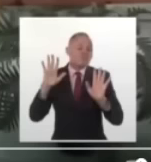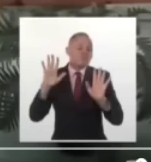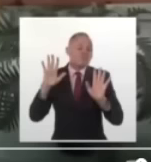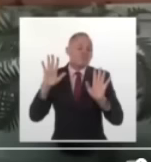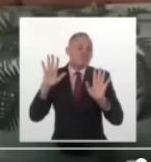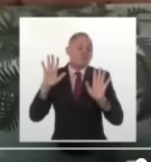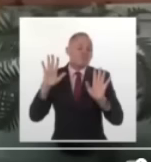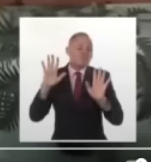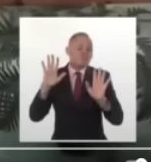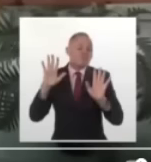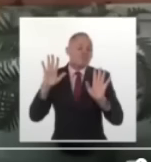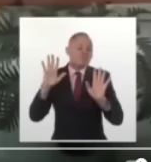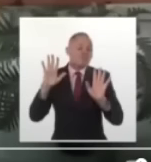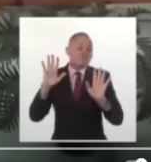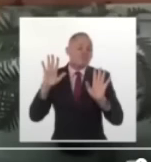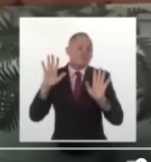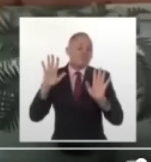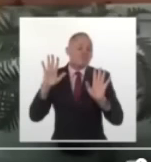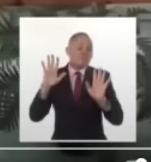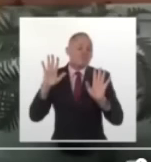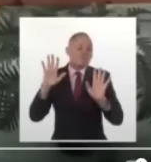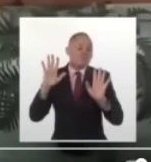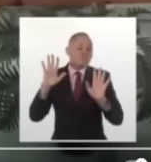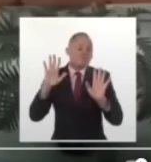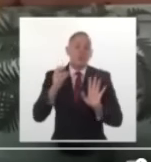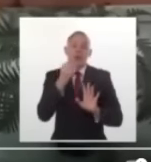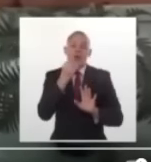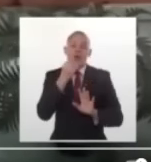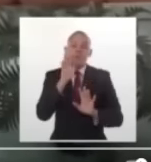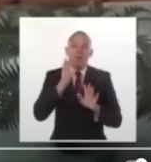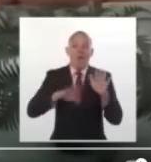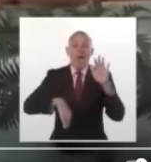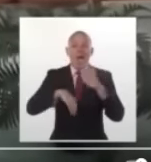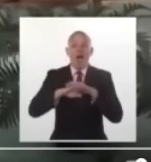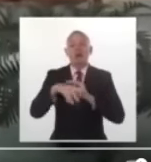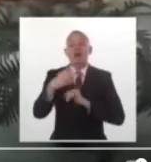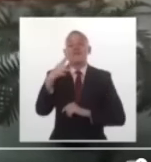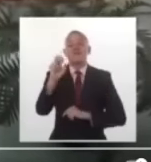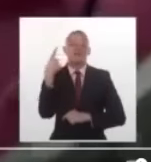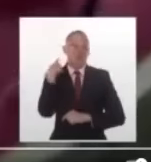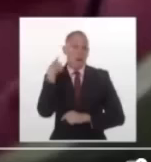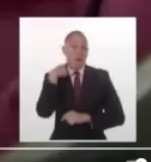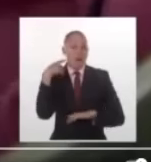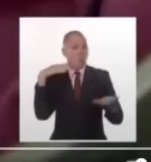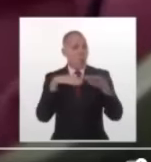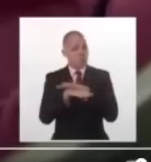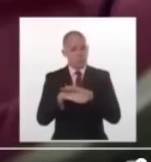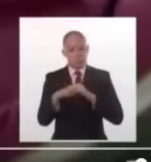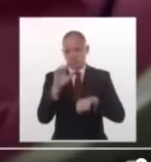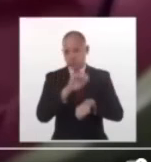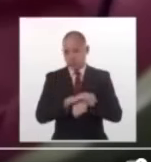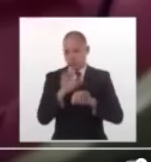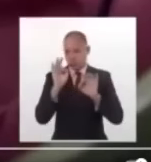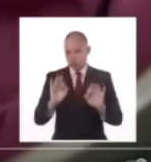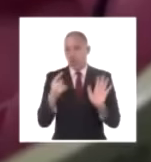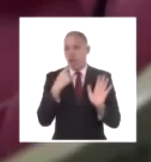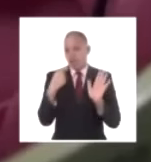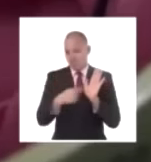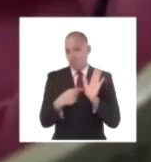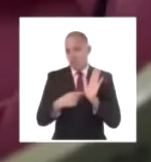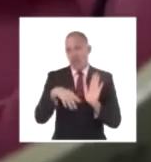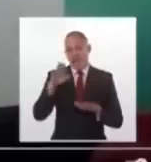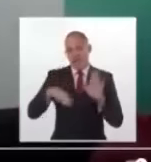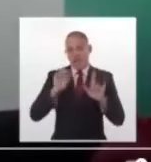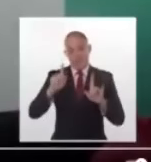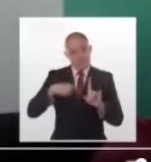nadie, déjame seguir día y noche este. 20 años de privación de libertad, según las circunstancias agravantes